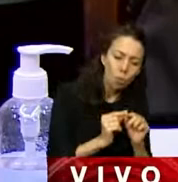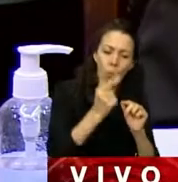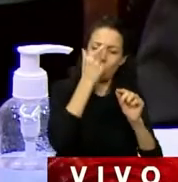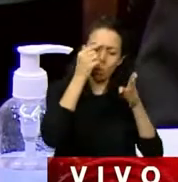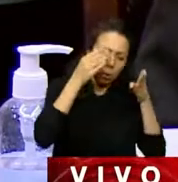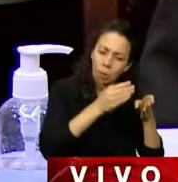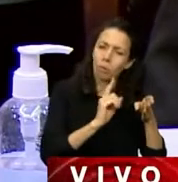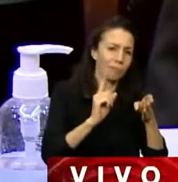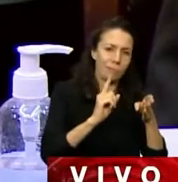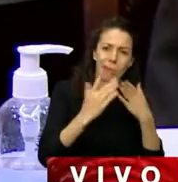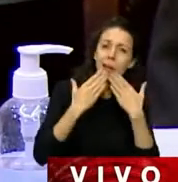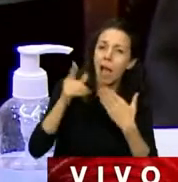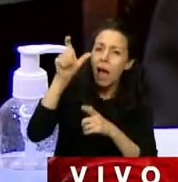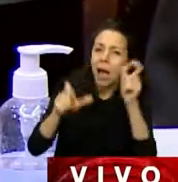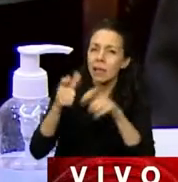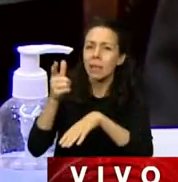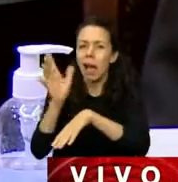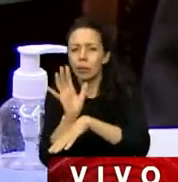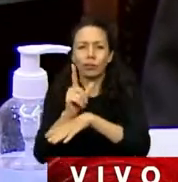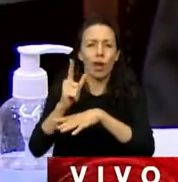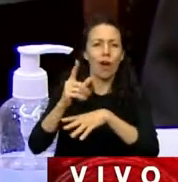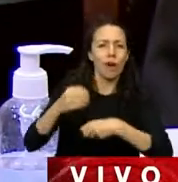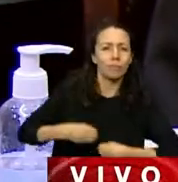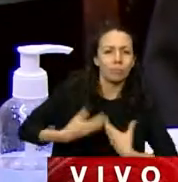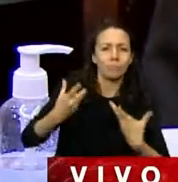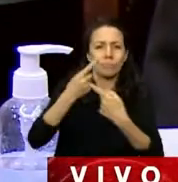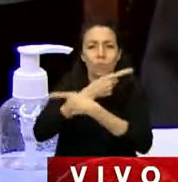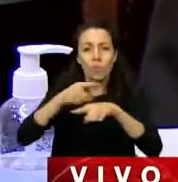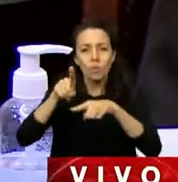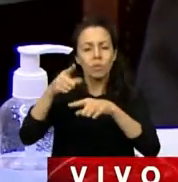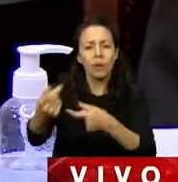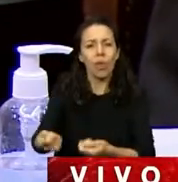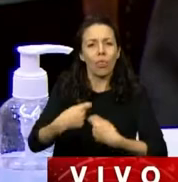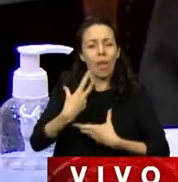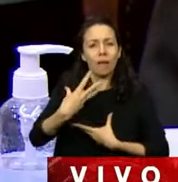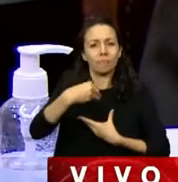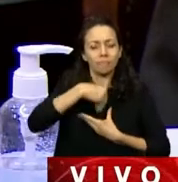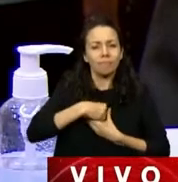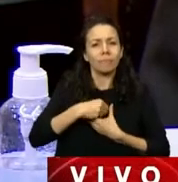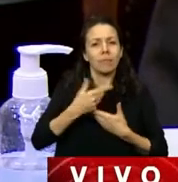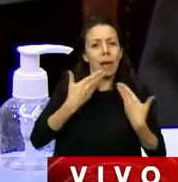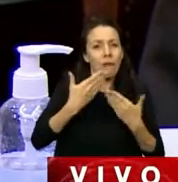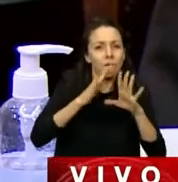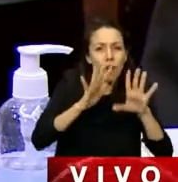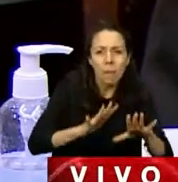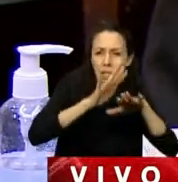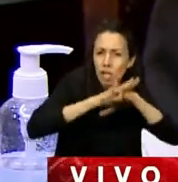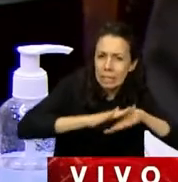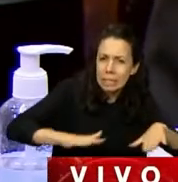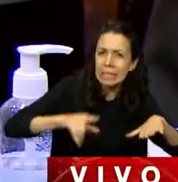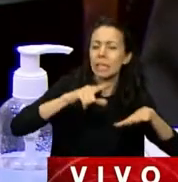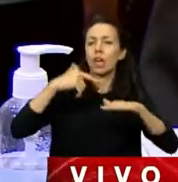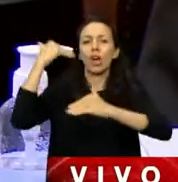interior profundo, a nuestros barrios, no solamente con la formación, sino con la contención de niños, jóvenes